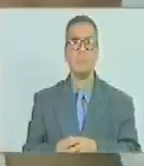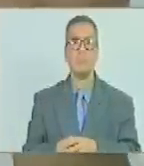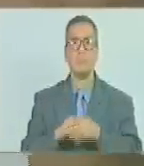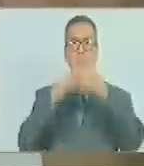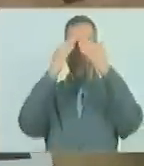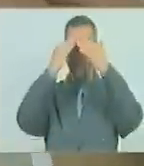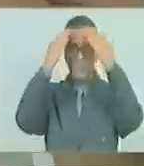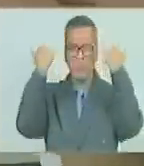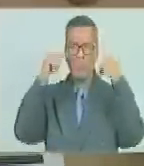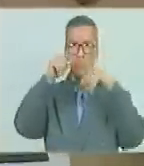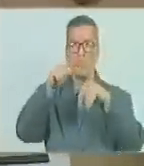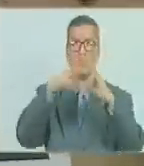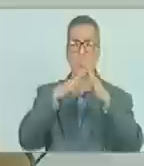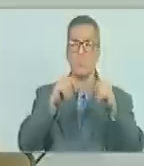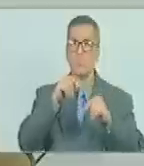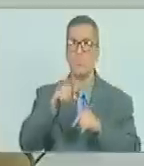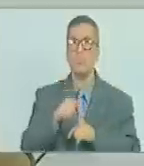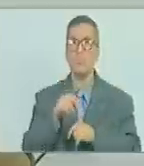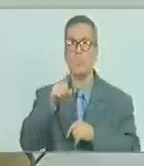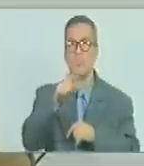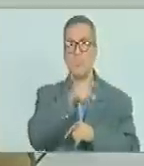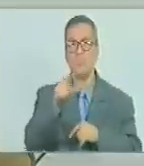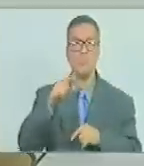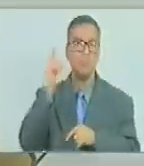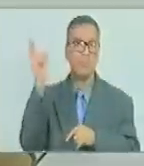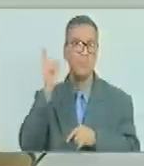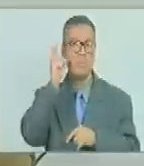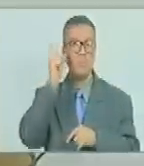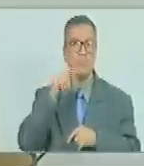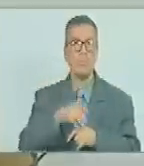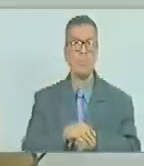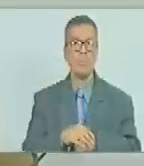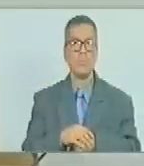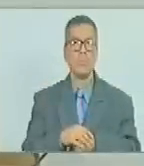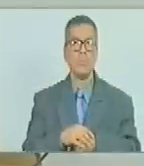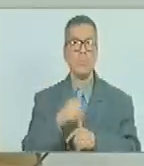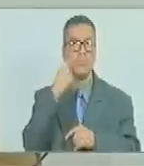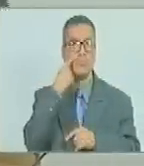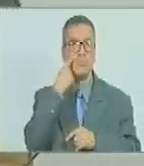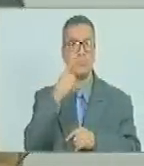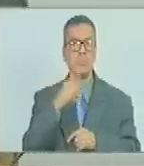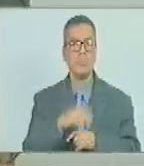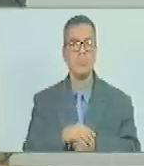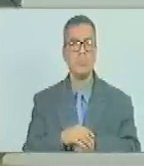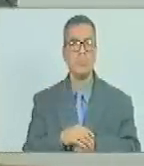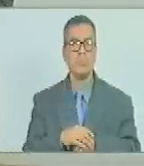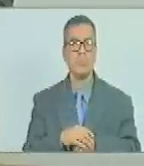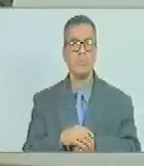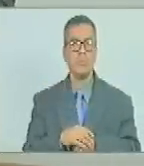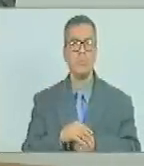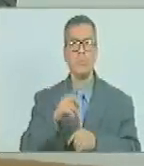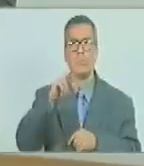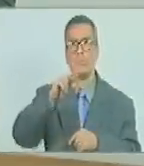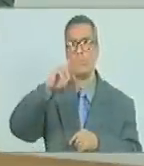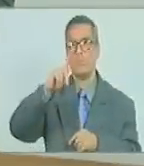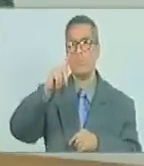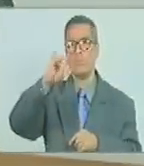Amnesia lacunar. Usted los oye y los ve. Capriles